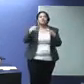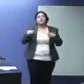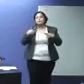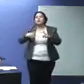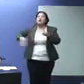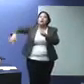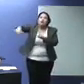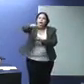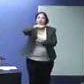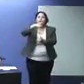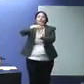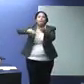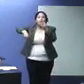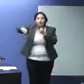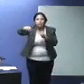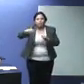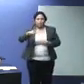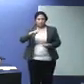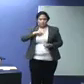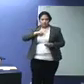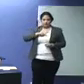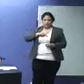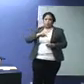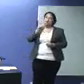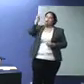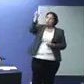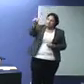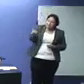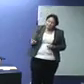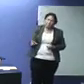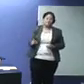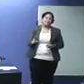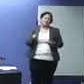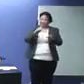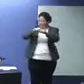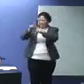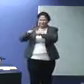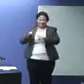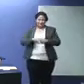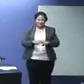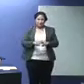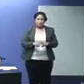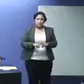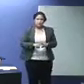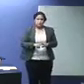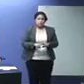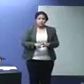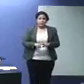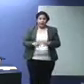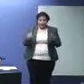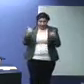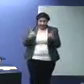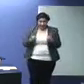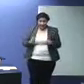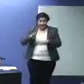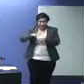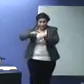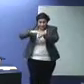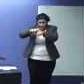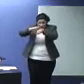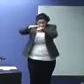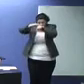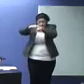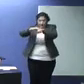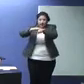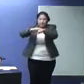social, comunitario, personal y cognitivo y de imaginario social, será mucho más fácil hacer una